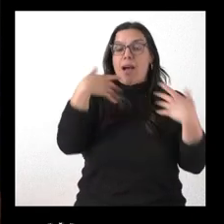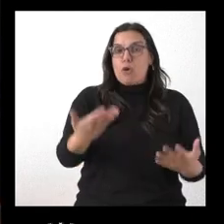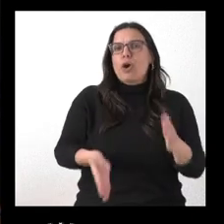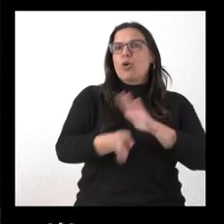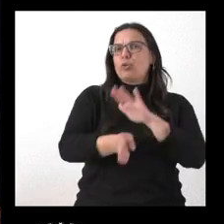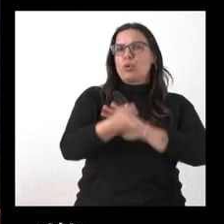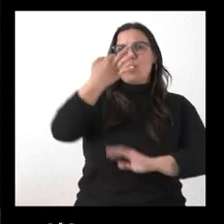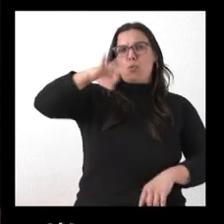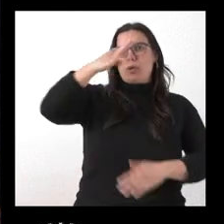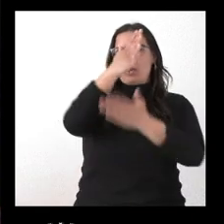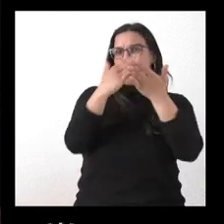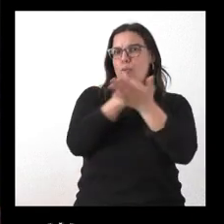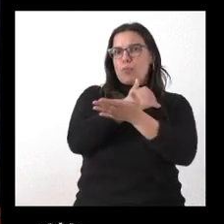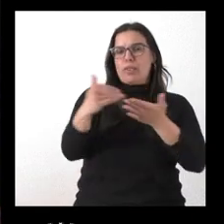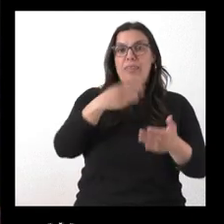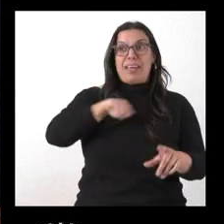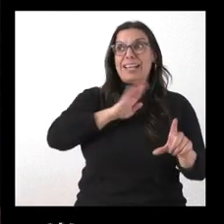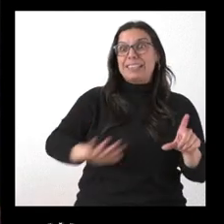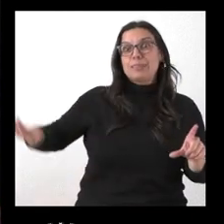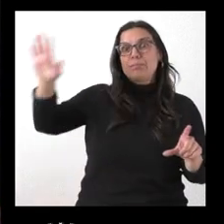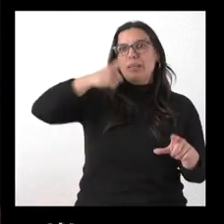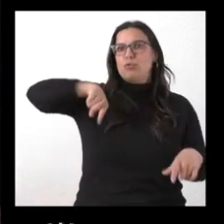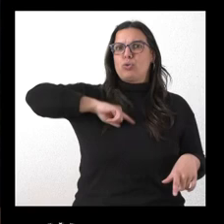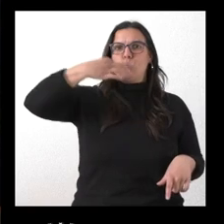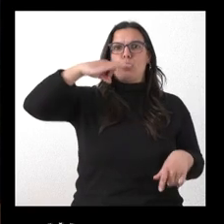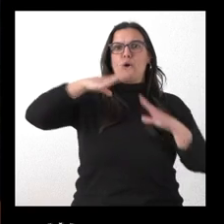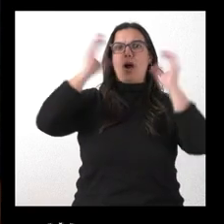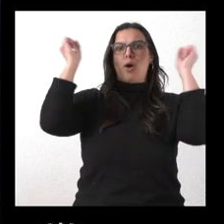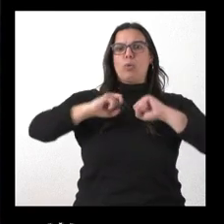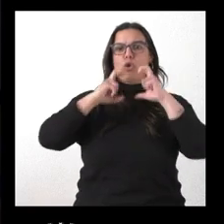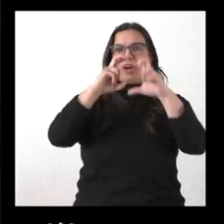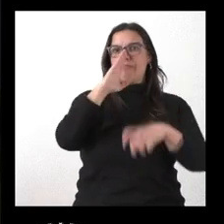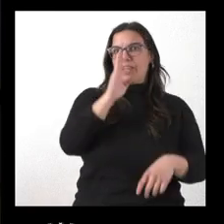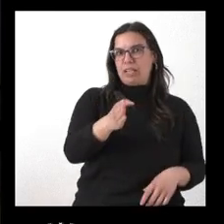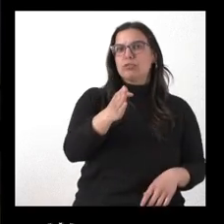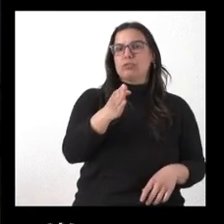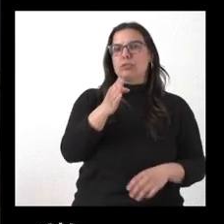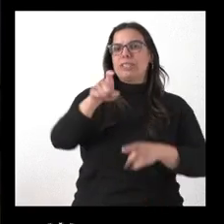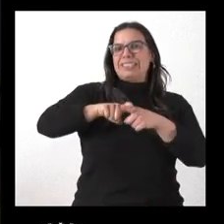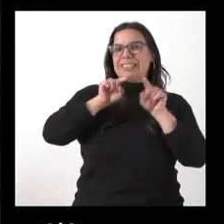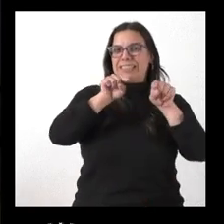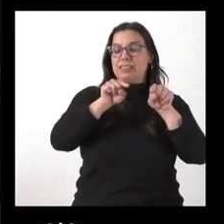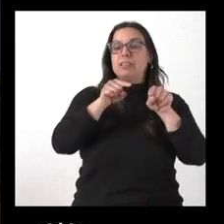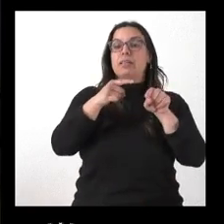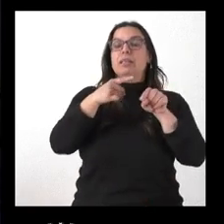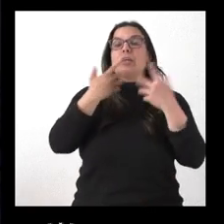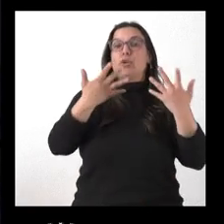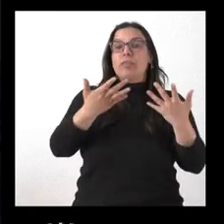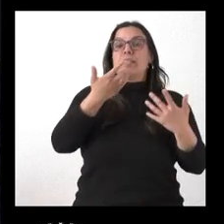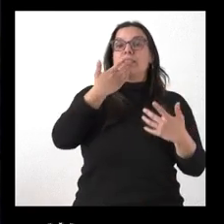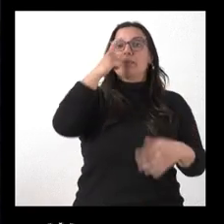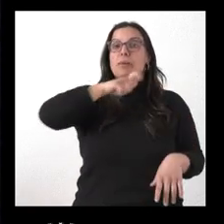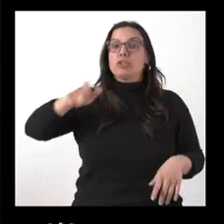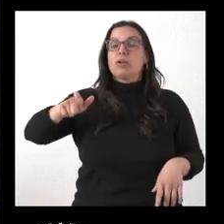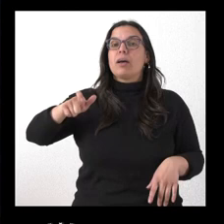la única comunidad de España que tiene un acuerdo con renfe de estas características en función de la cual sus ciudadanos tienen